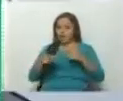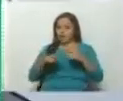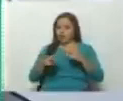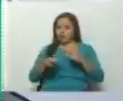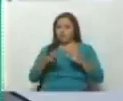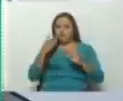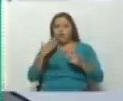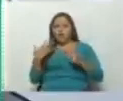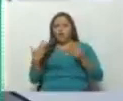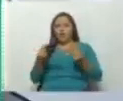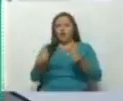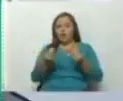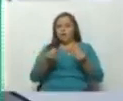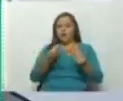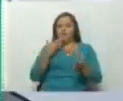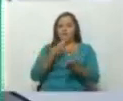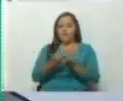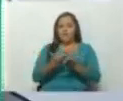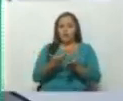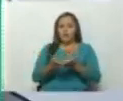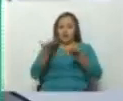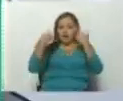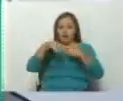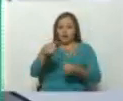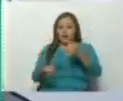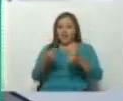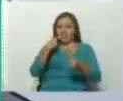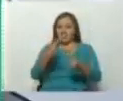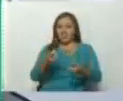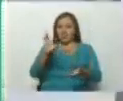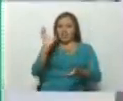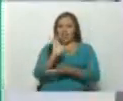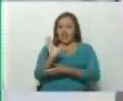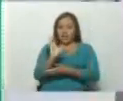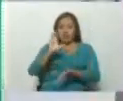esa propuesta de la almirante Carmen Meléndez, que habló de Caracas,